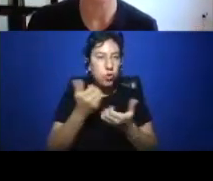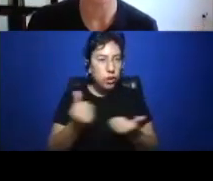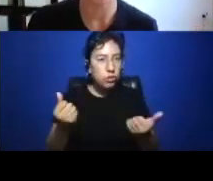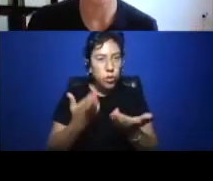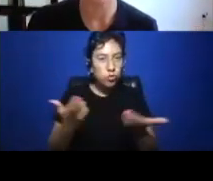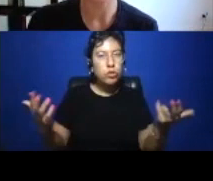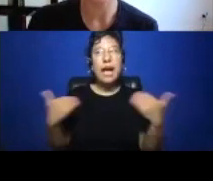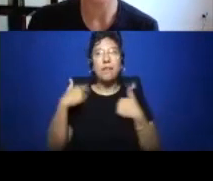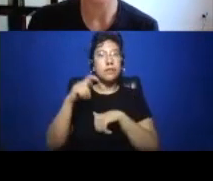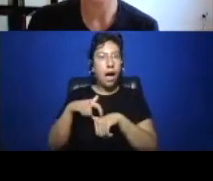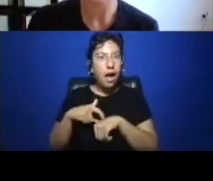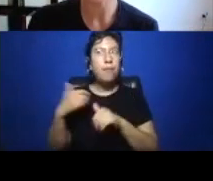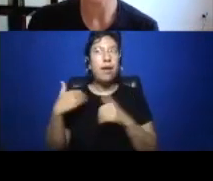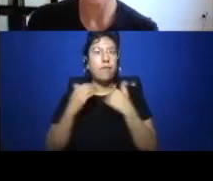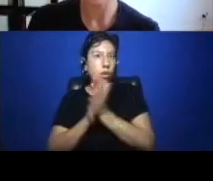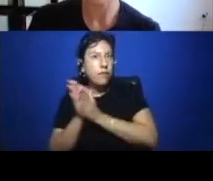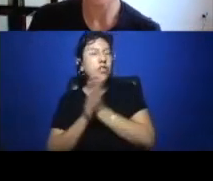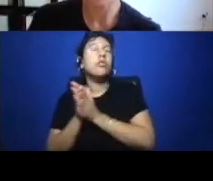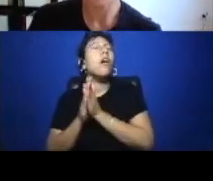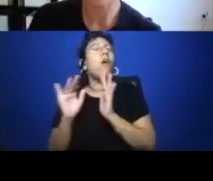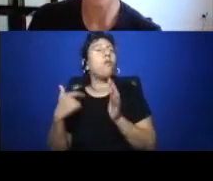esto y motivaciones.